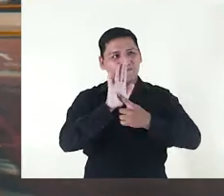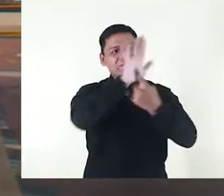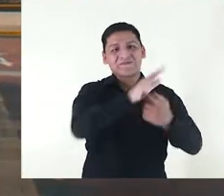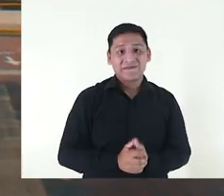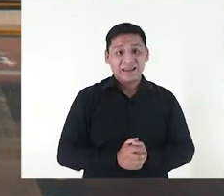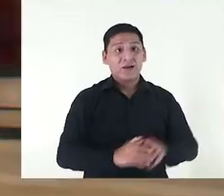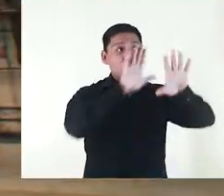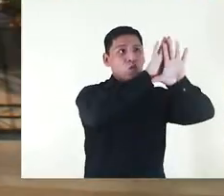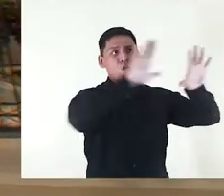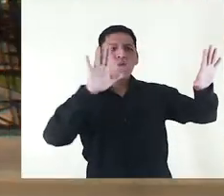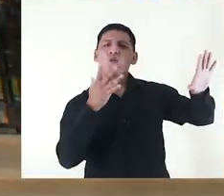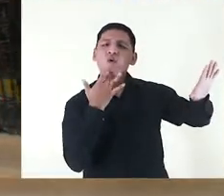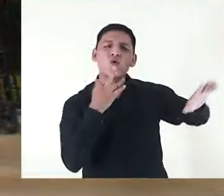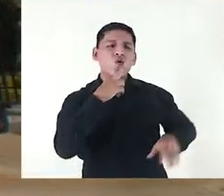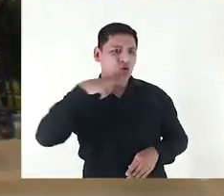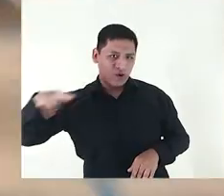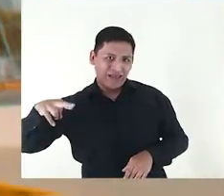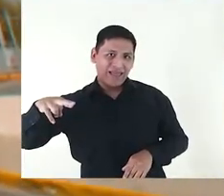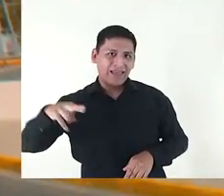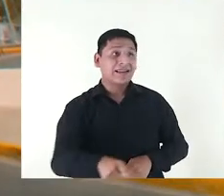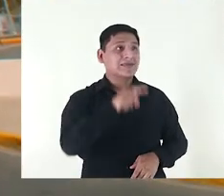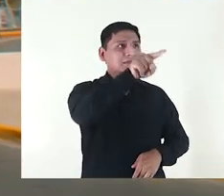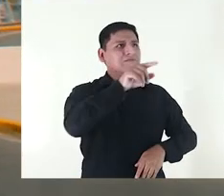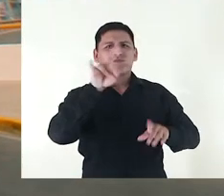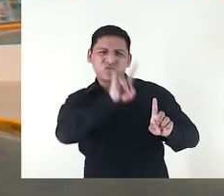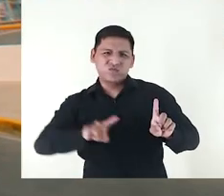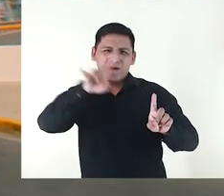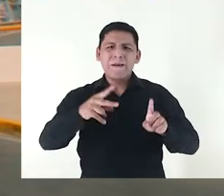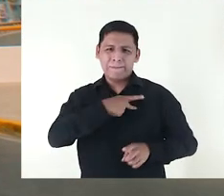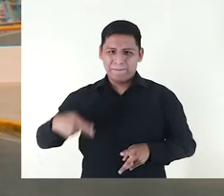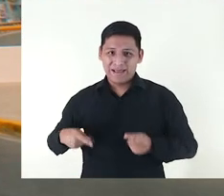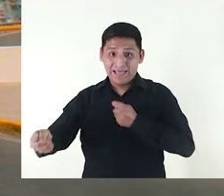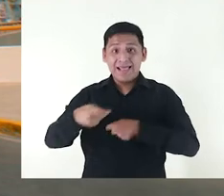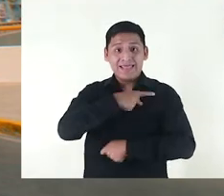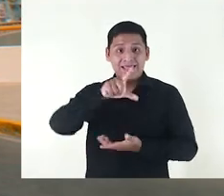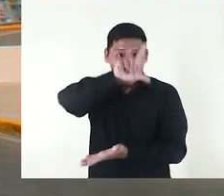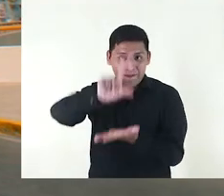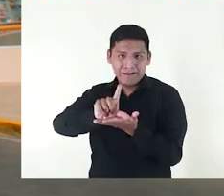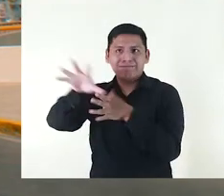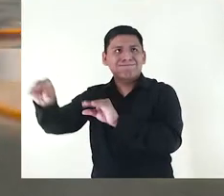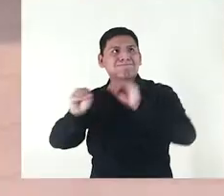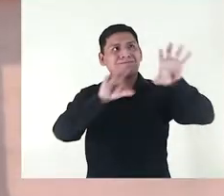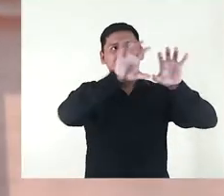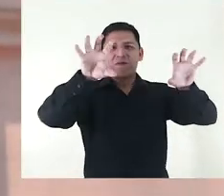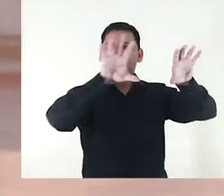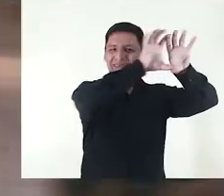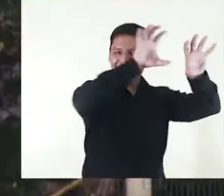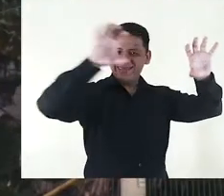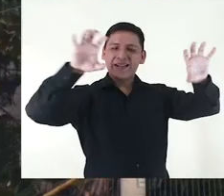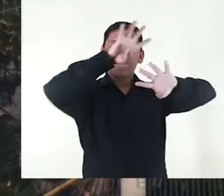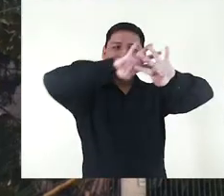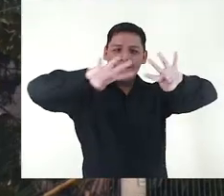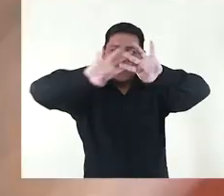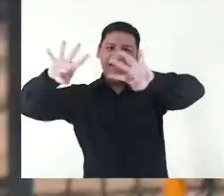lo que hizo en este trabajo. El inmueble, pintado de rosa, incorpora elementos de la arquitectura virreinal limeña, como tres